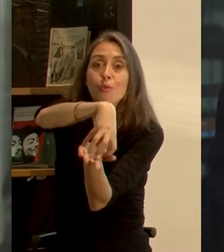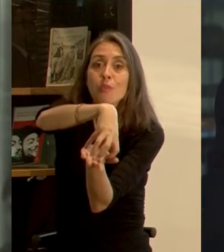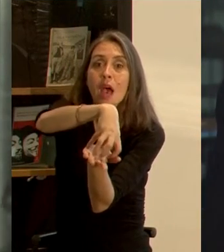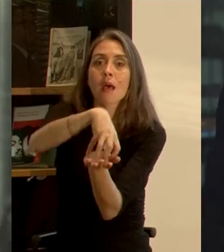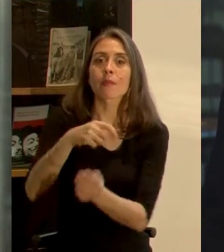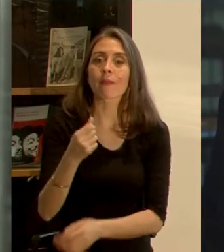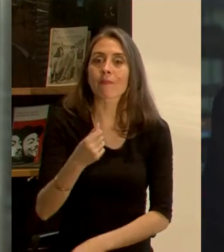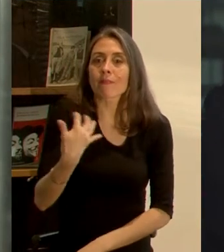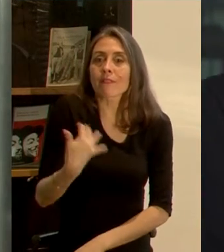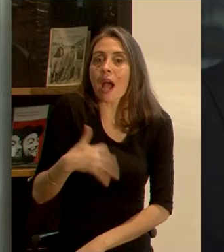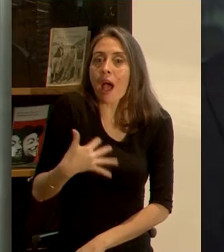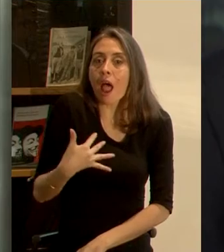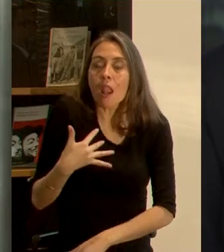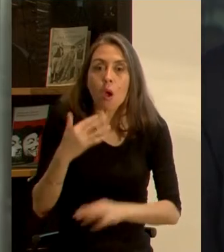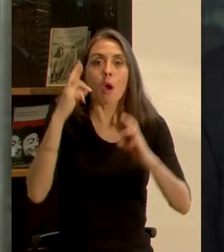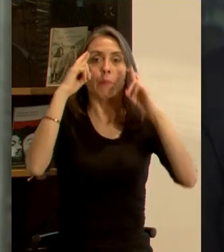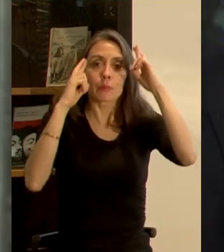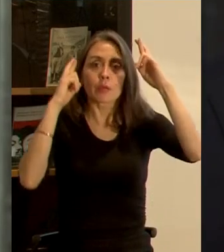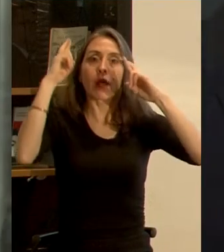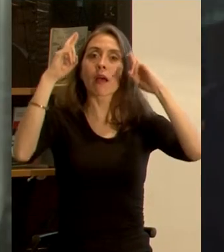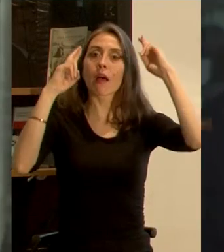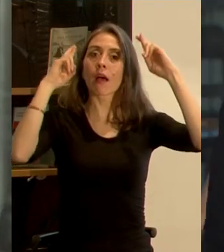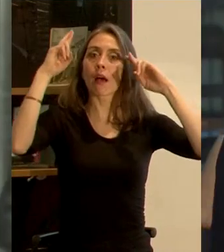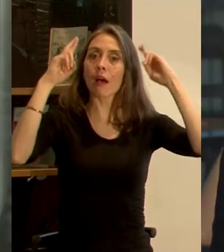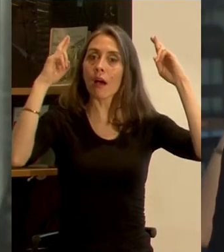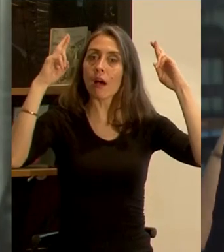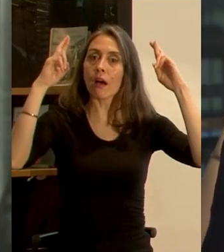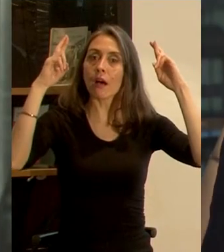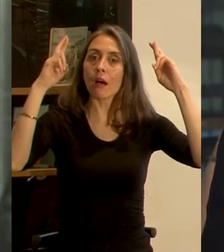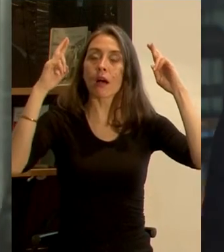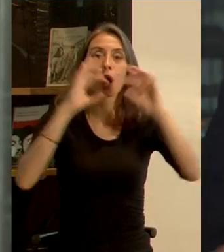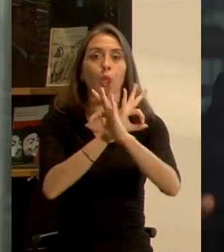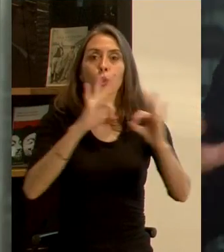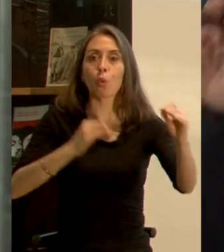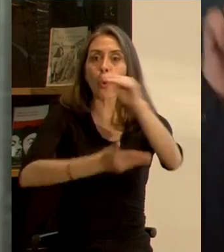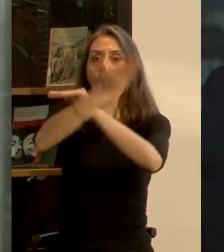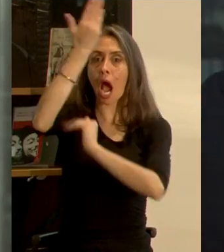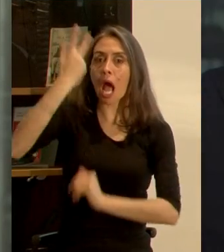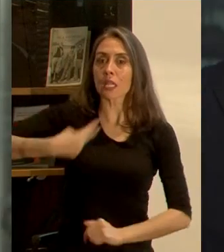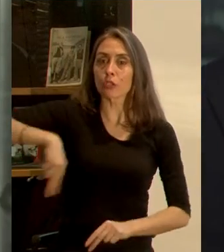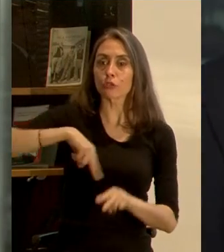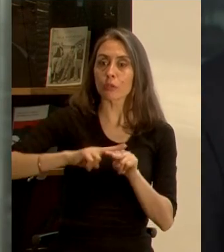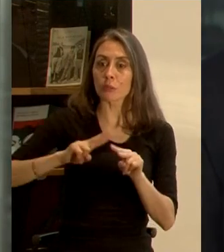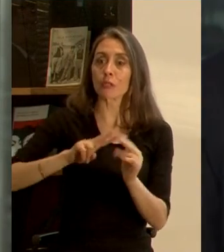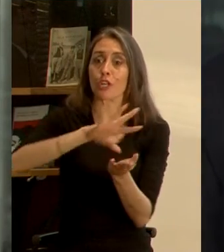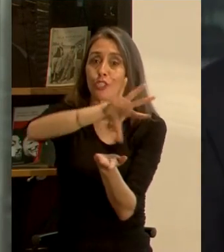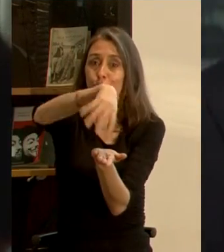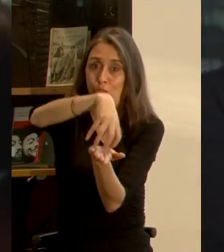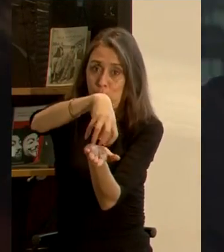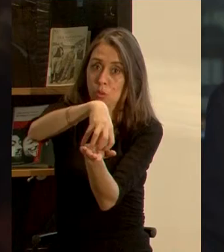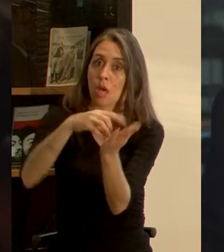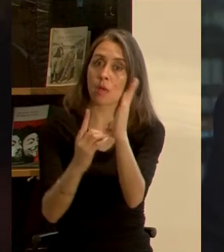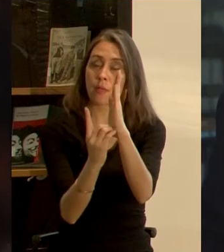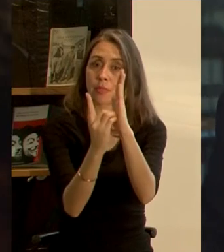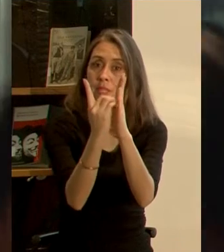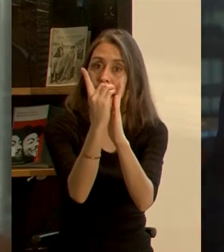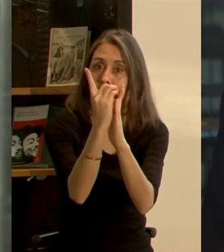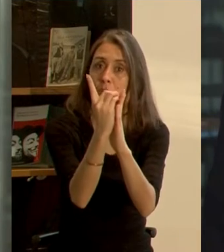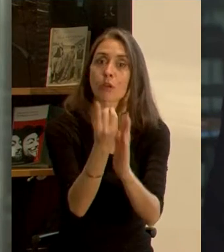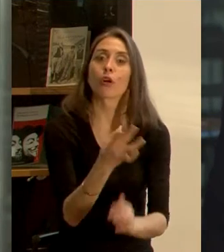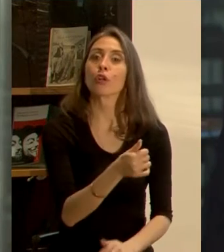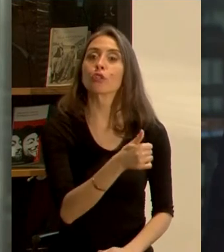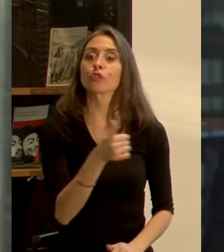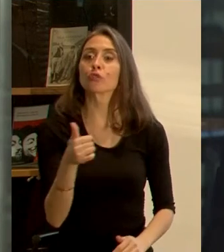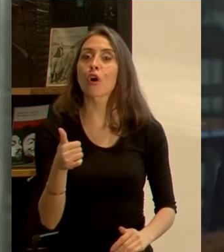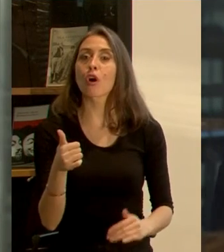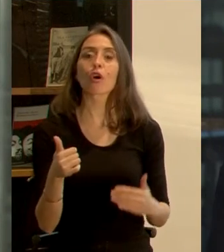un valor hoy día de reflexión que nunca hemos hecho. Nunca hemos hecho porque hemos tenido ciudades que se han desarrollado en función solo de